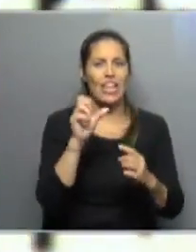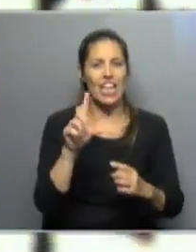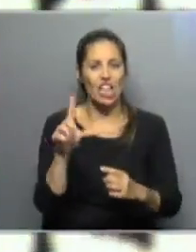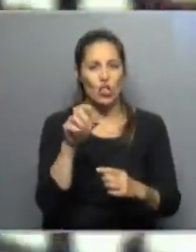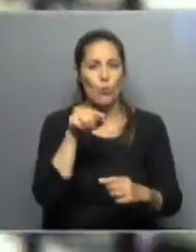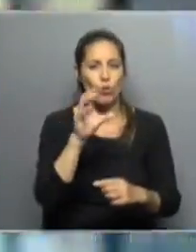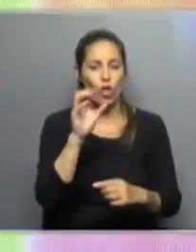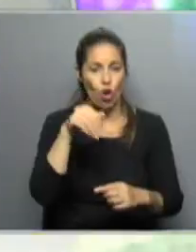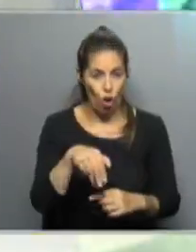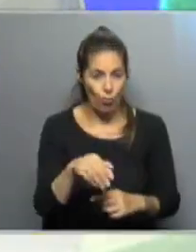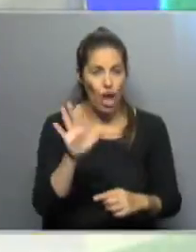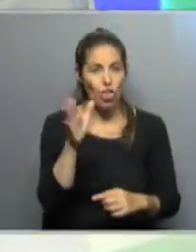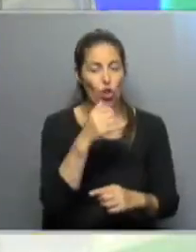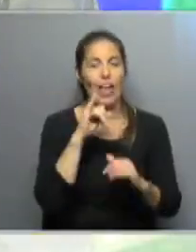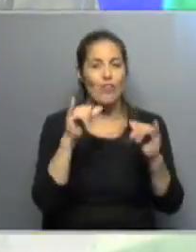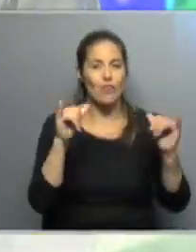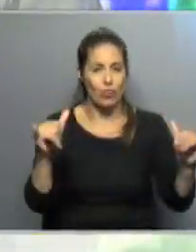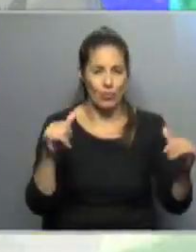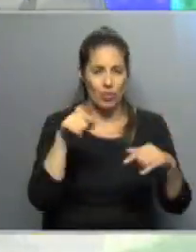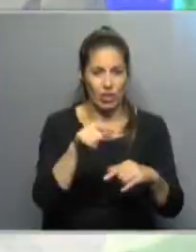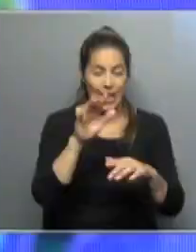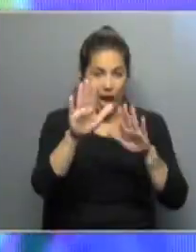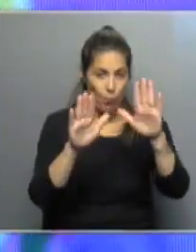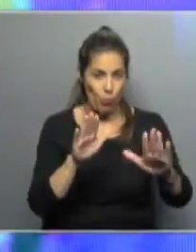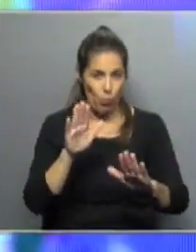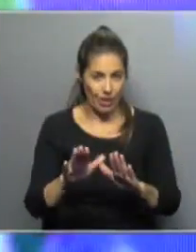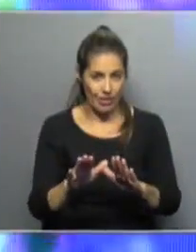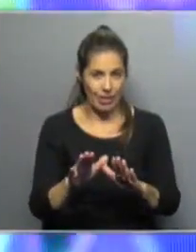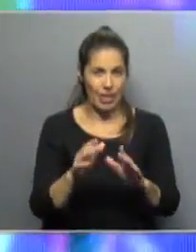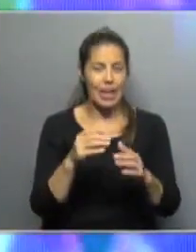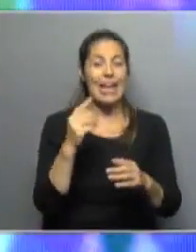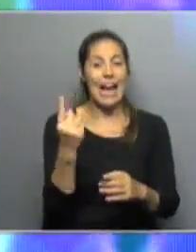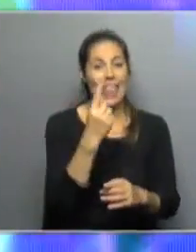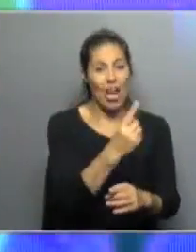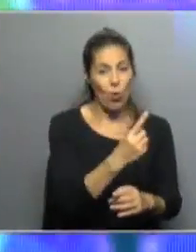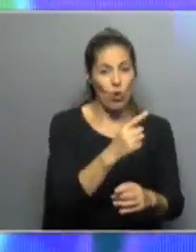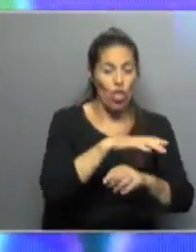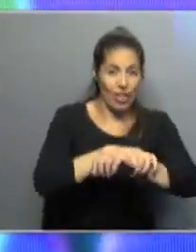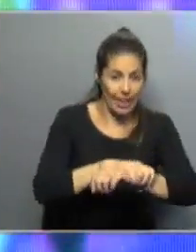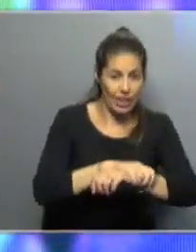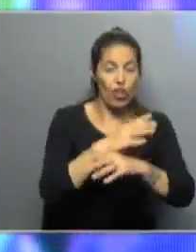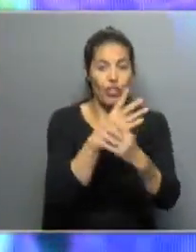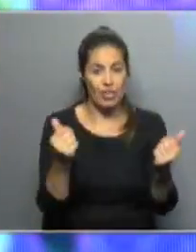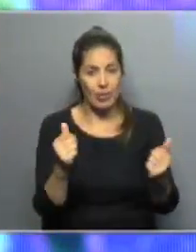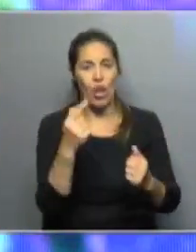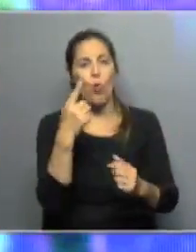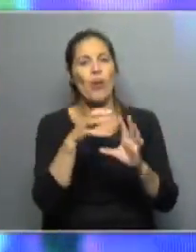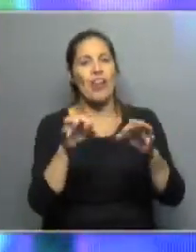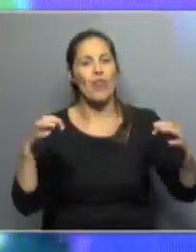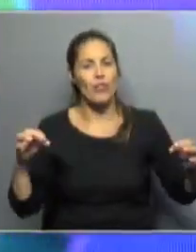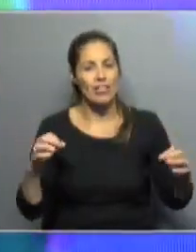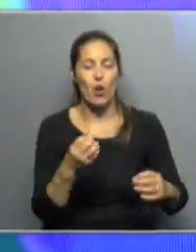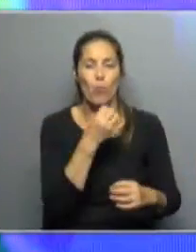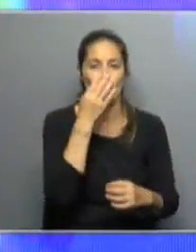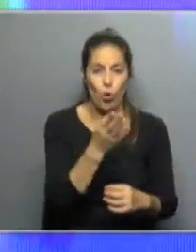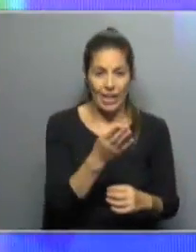encontrarteconellos.com y ahí está toda la información de la muestra y de cada uno de los detenidos desaparecidos. Y hay una frase que me parece que está